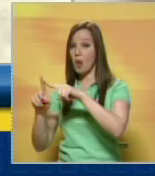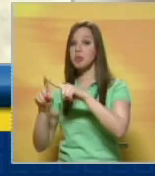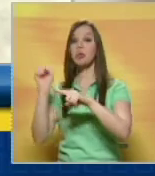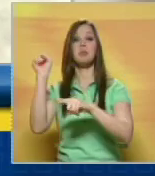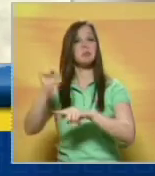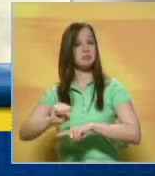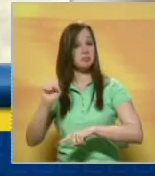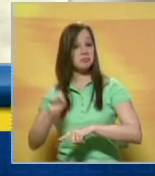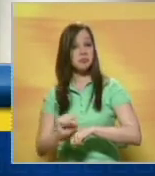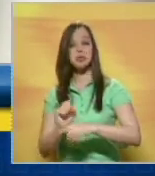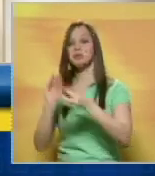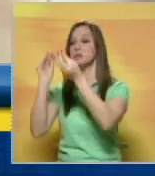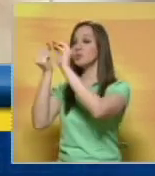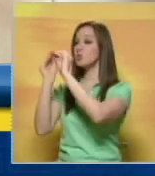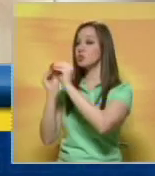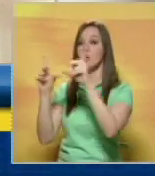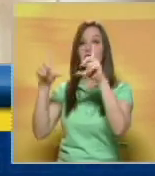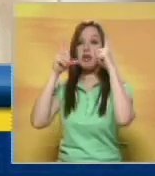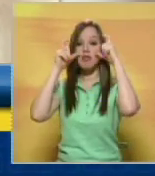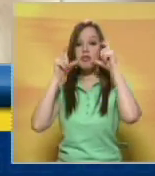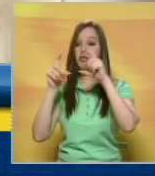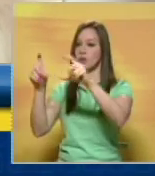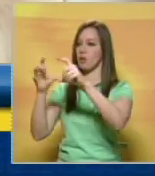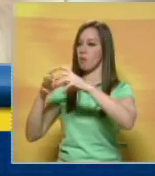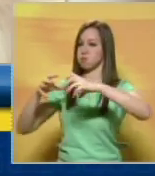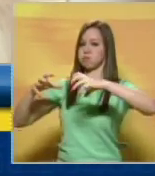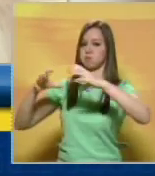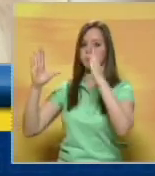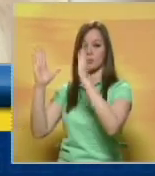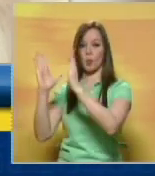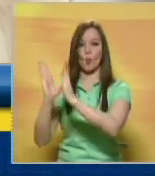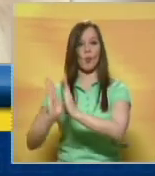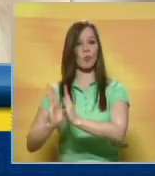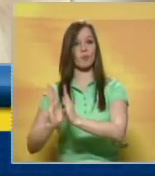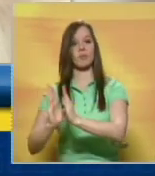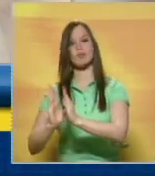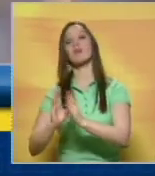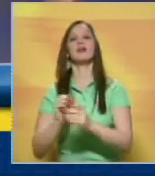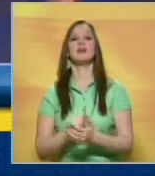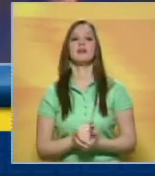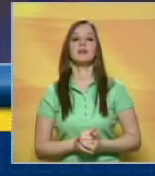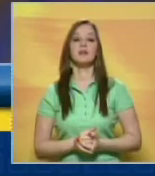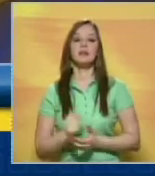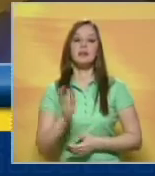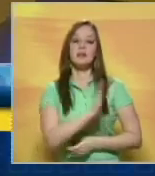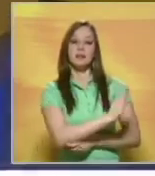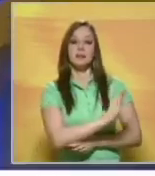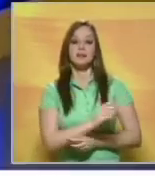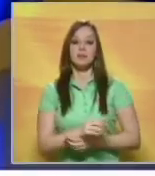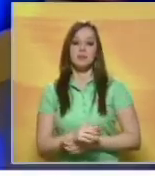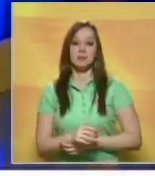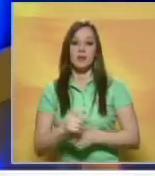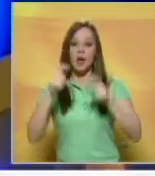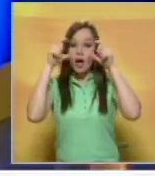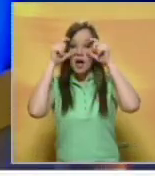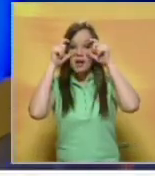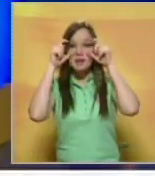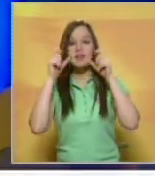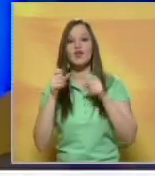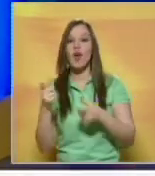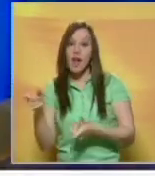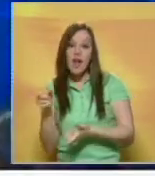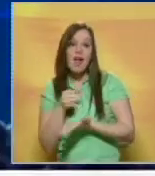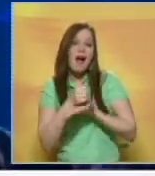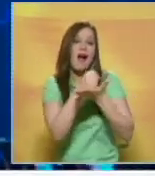sucumbir ingenuamente a los retoques que pueda ofrecerles el fotógrafo o inclusive ellos mismos. Marc Anthony es solidario con los